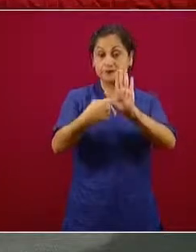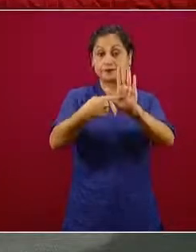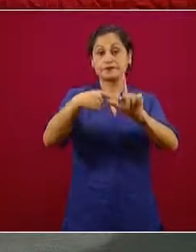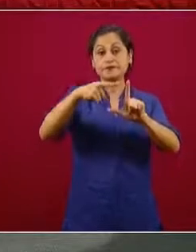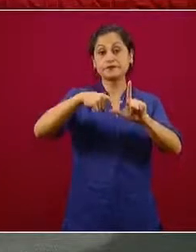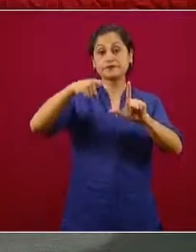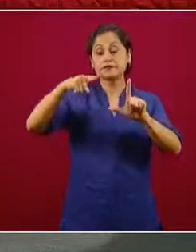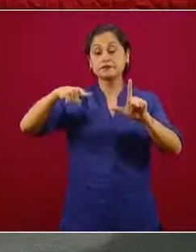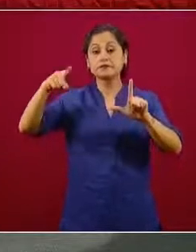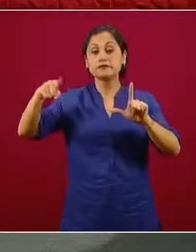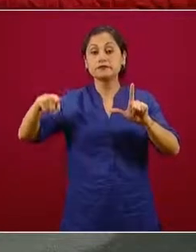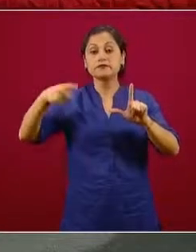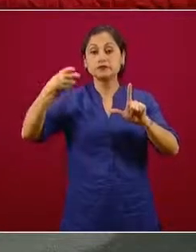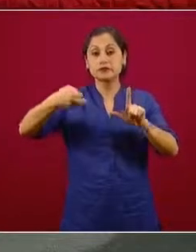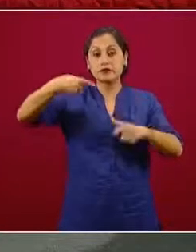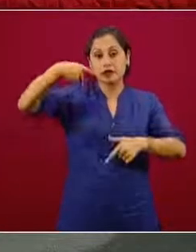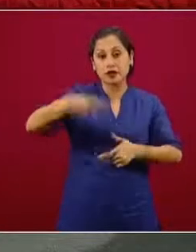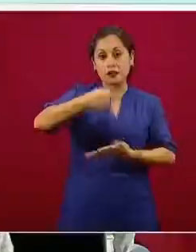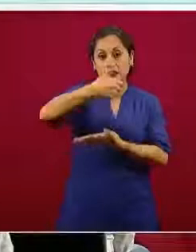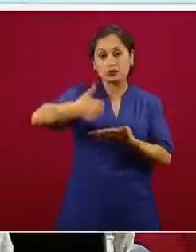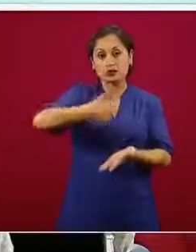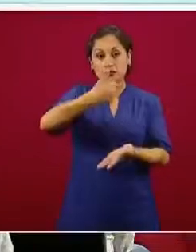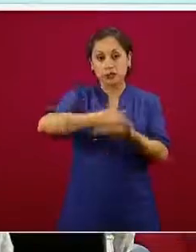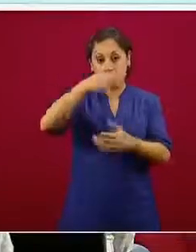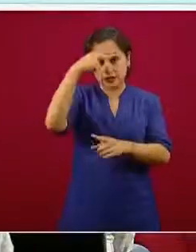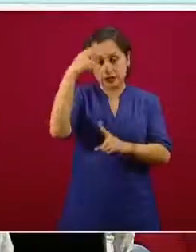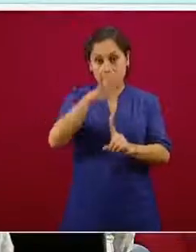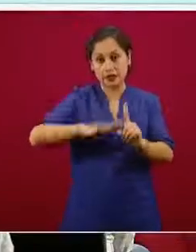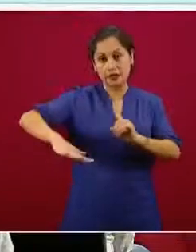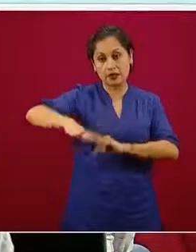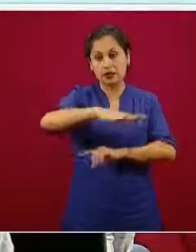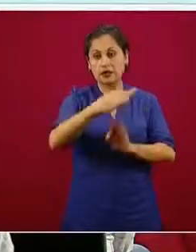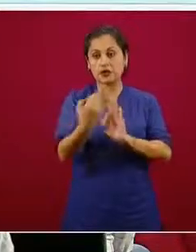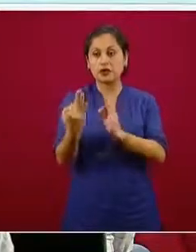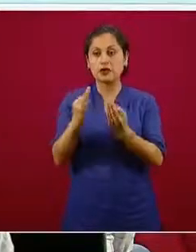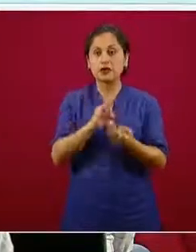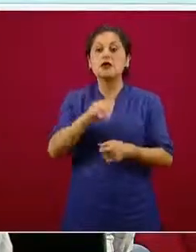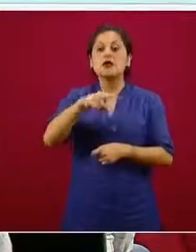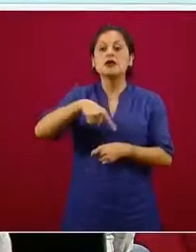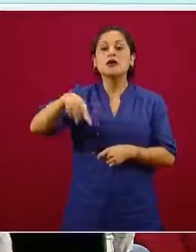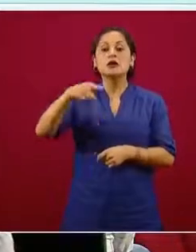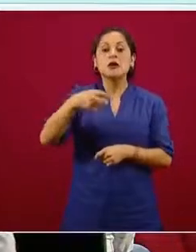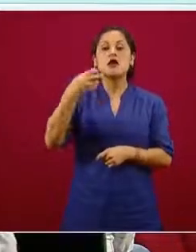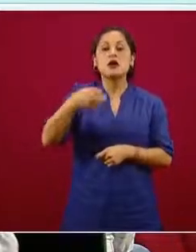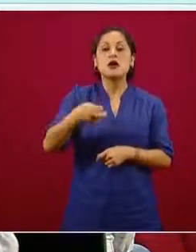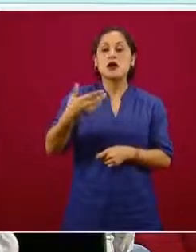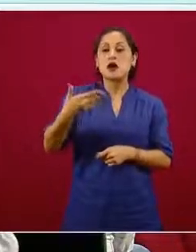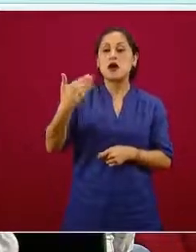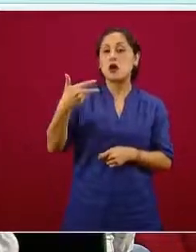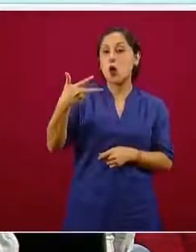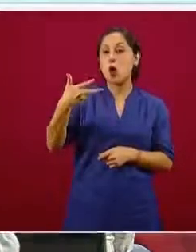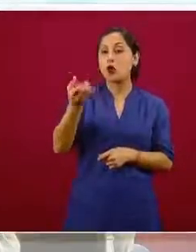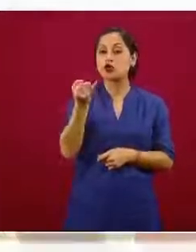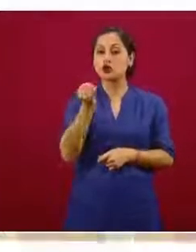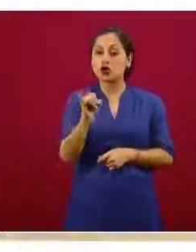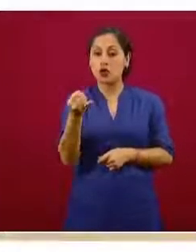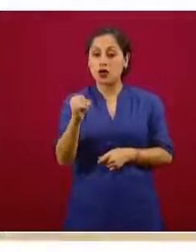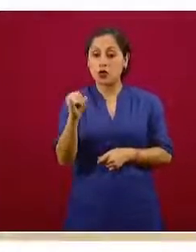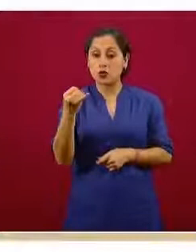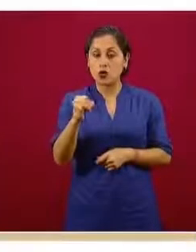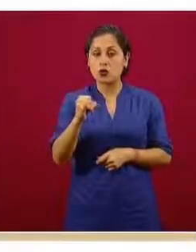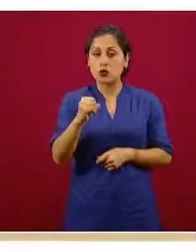del Valle de México. Aquí está Valle de México a la fecha 8 de junio, hace un par de días, cuando hicimos